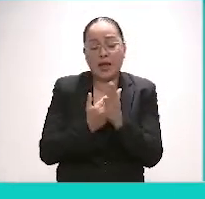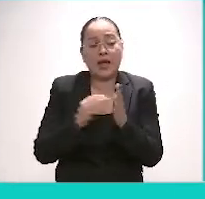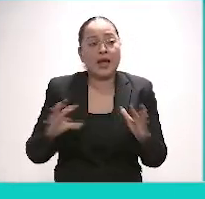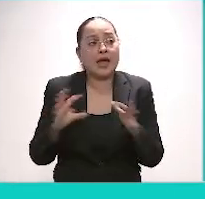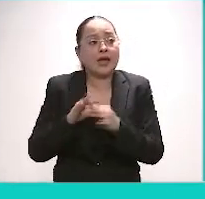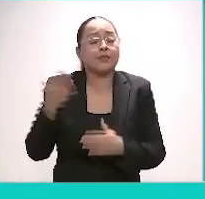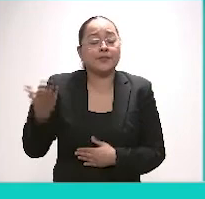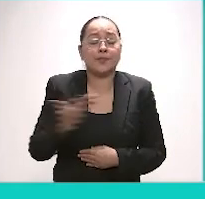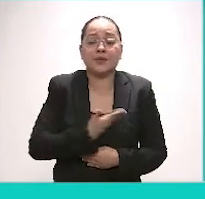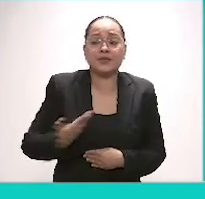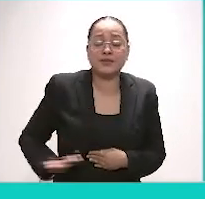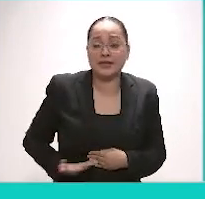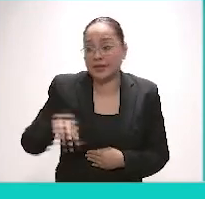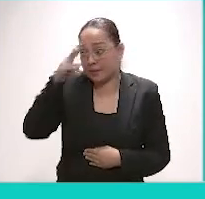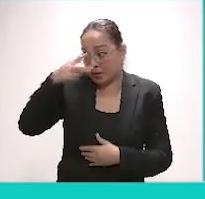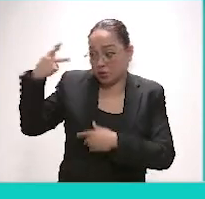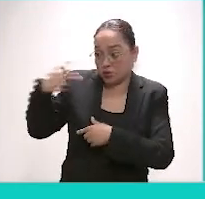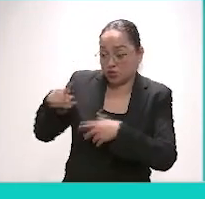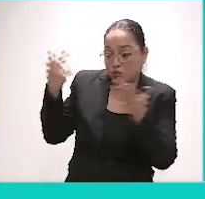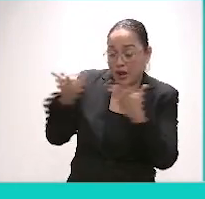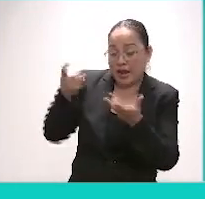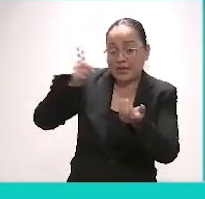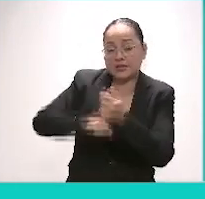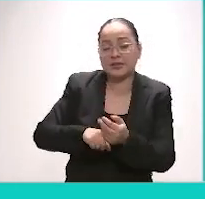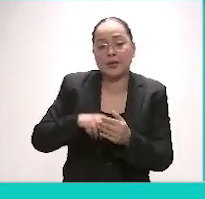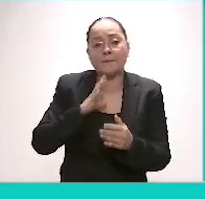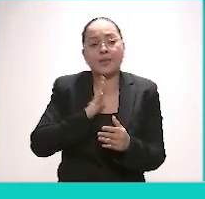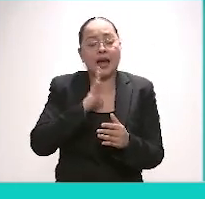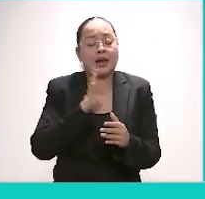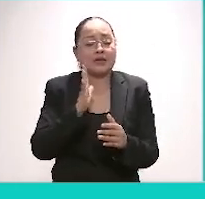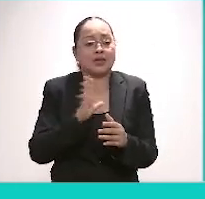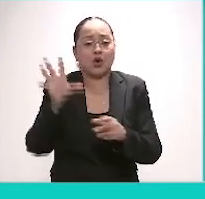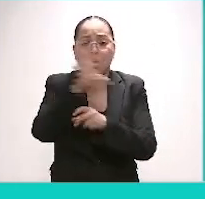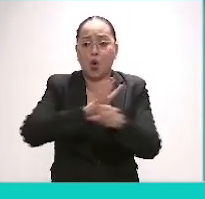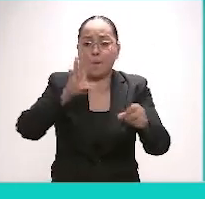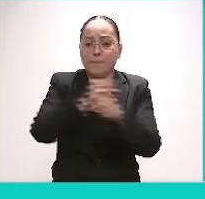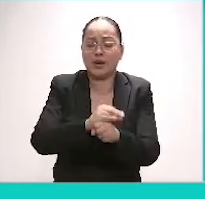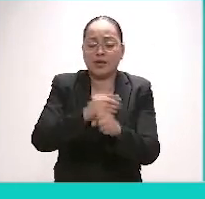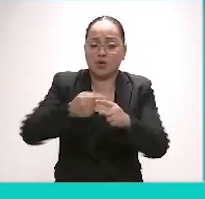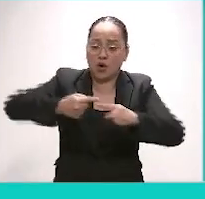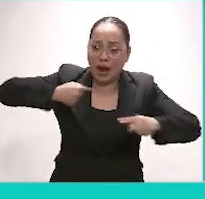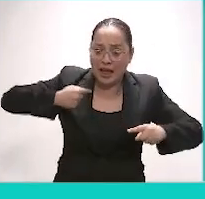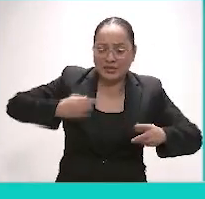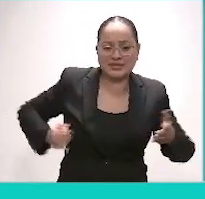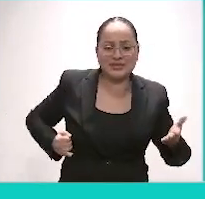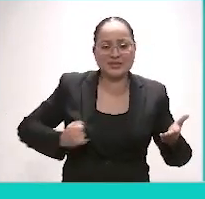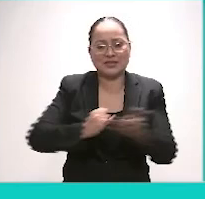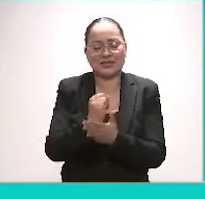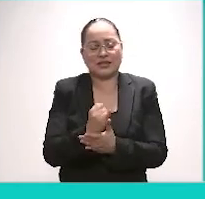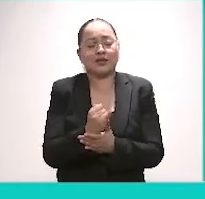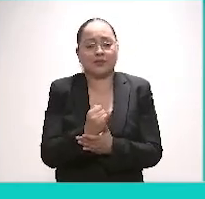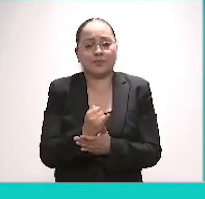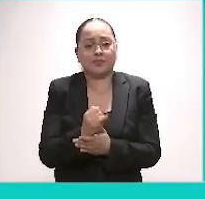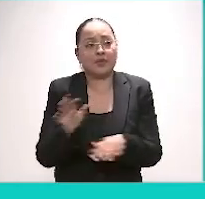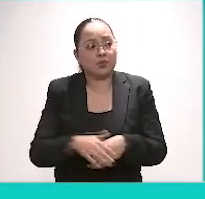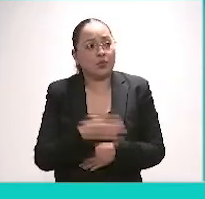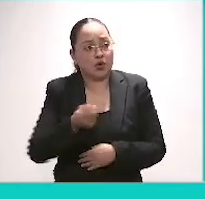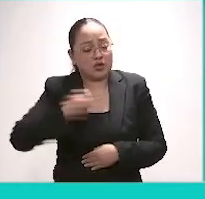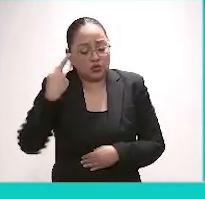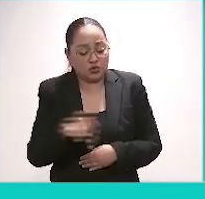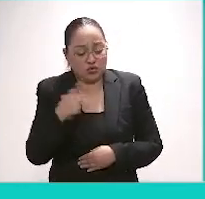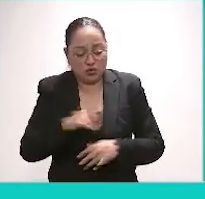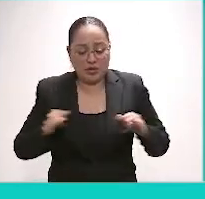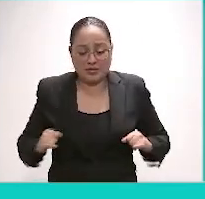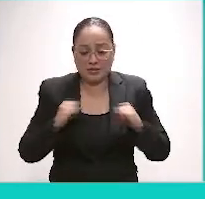emitido por ejecutivo federal se realiza implícitamente una clasificación generalizada y anticipada lo que obstruye el actuar de